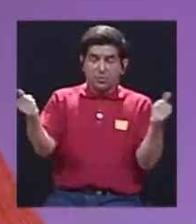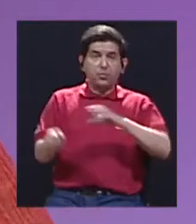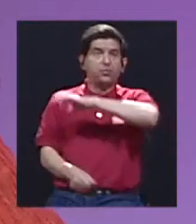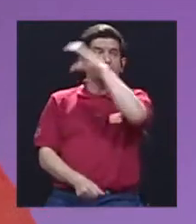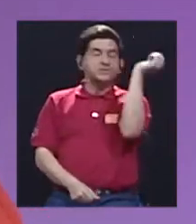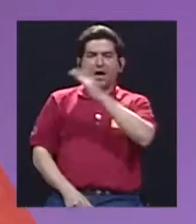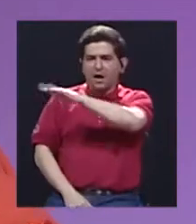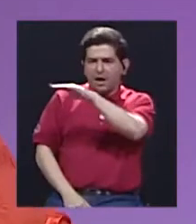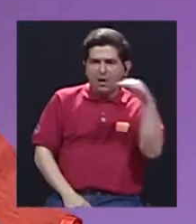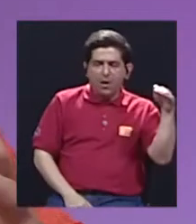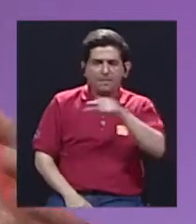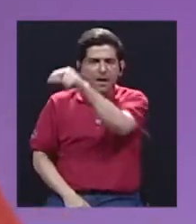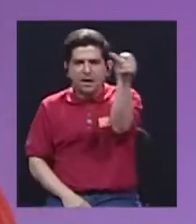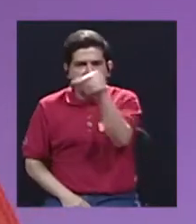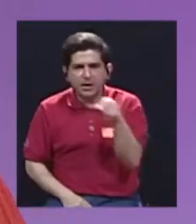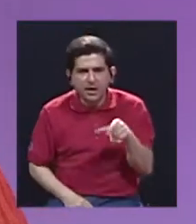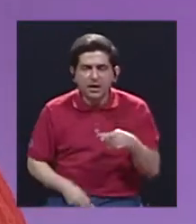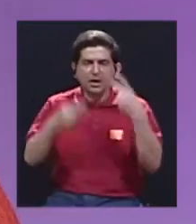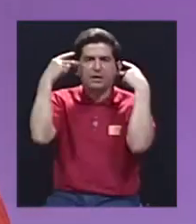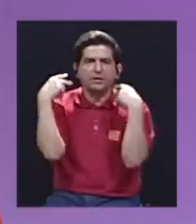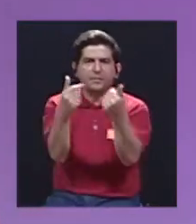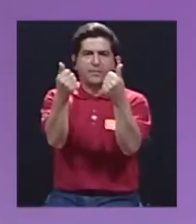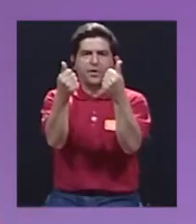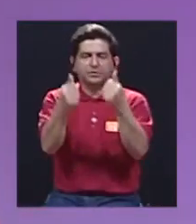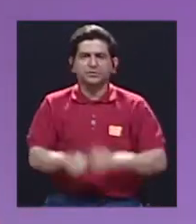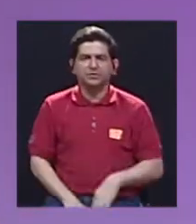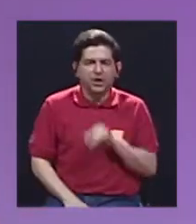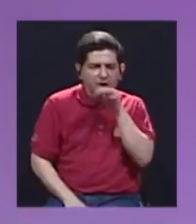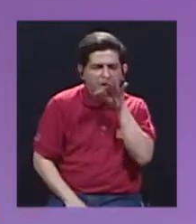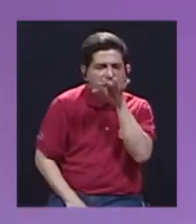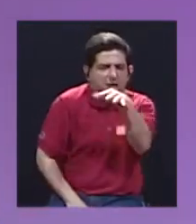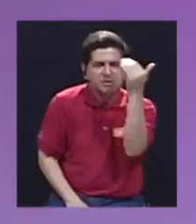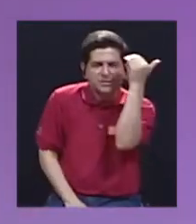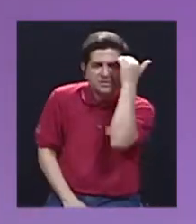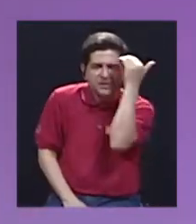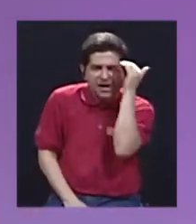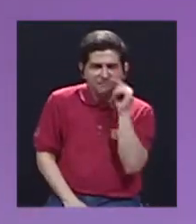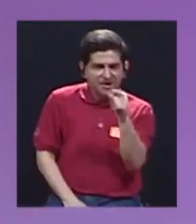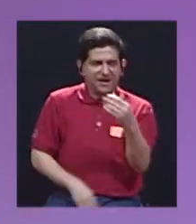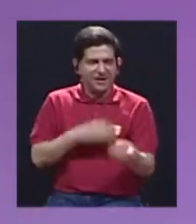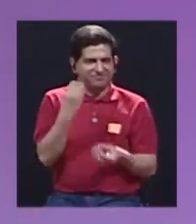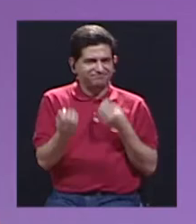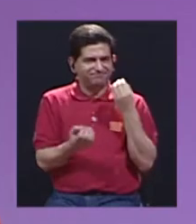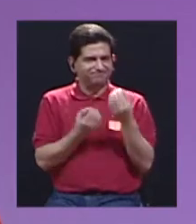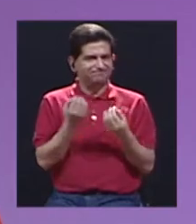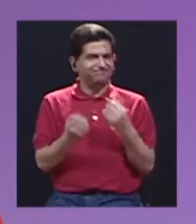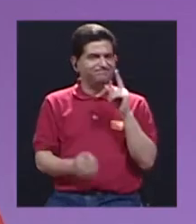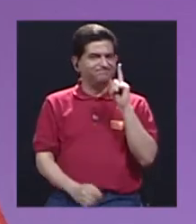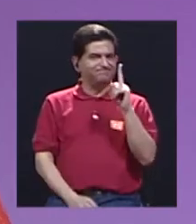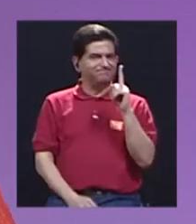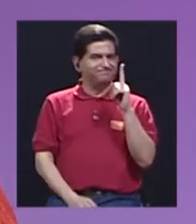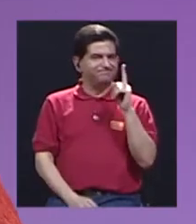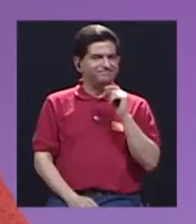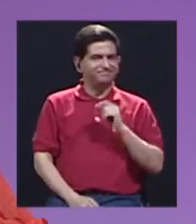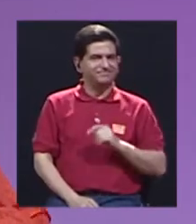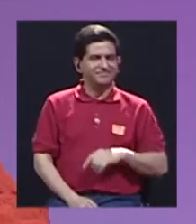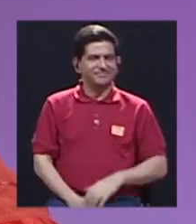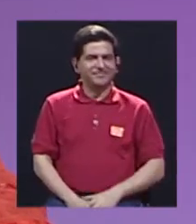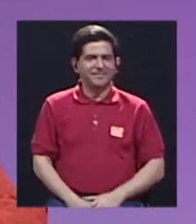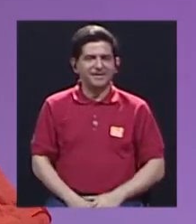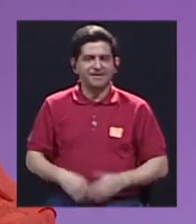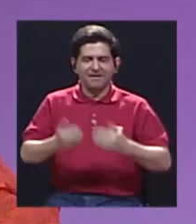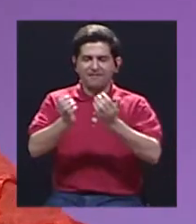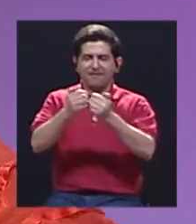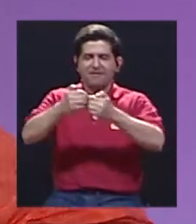cielos y los mares y los ríos y de repente el dragón supo lo que tenía que hacer se